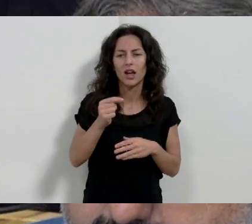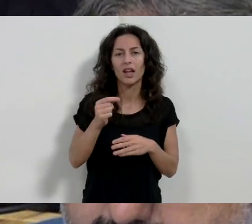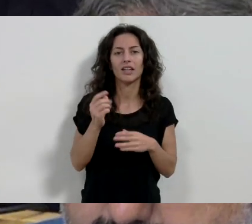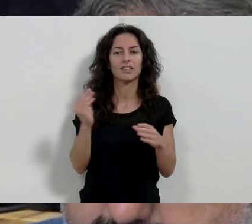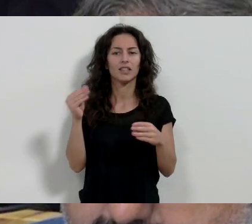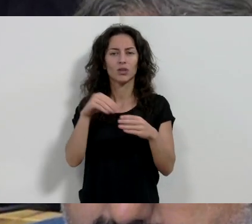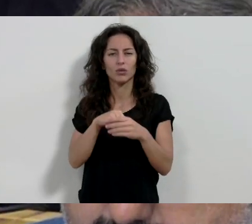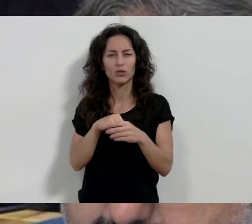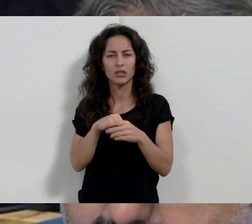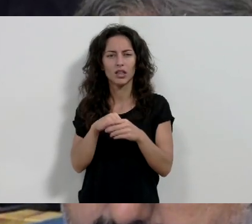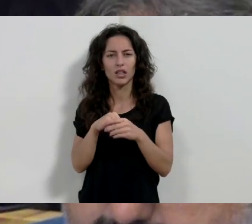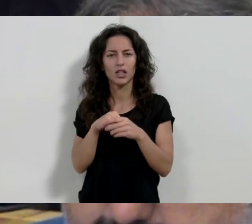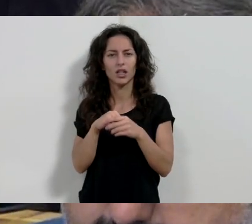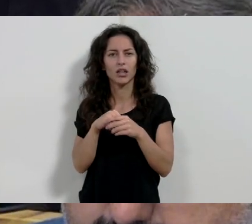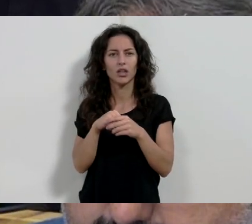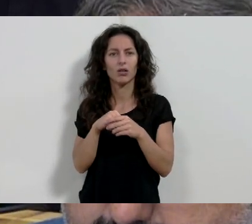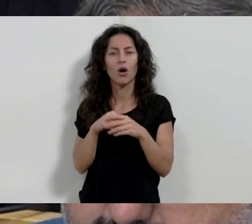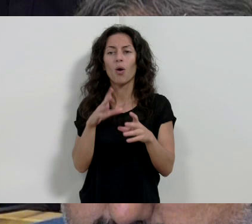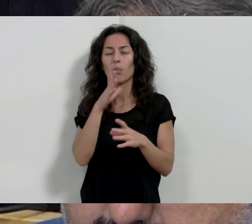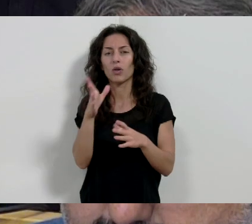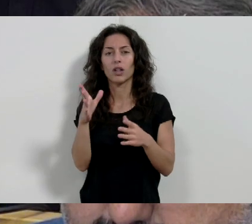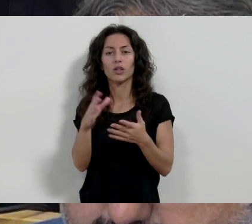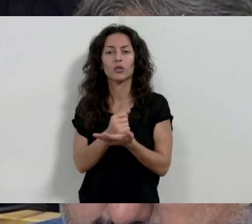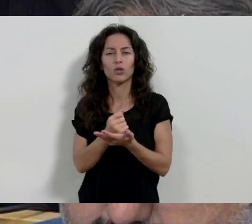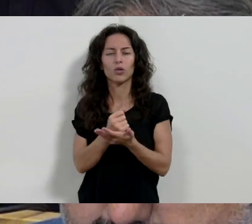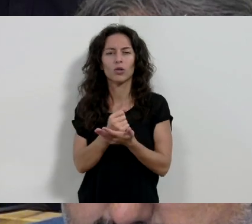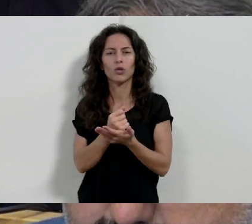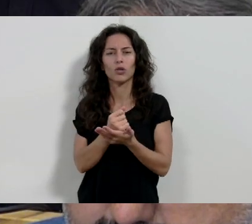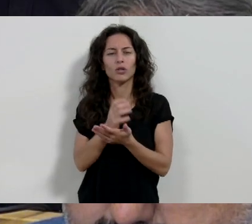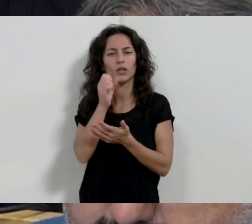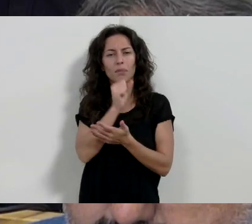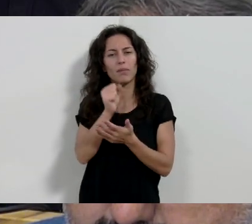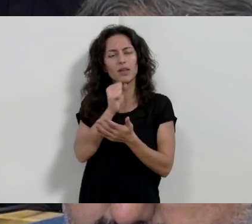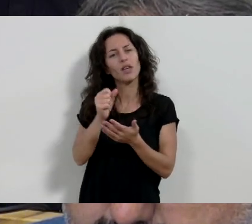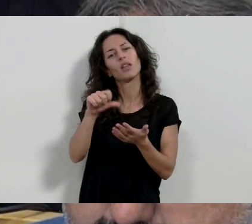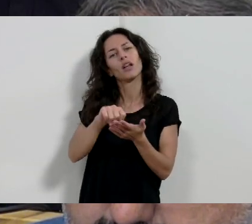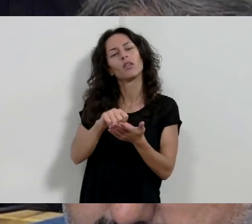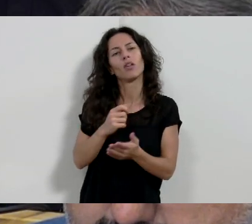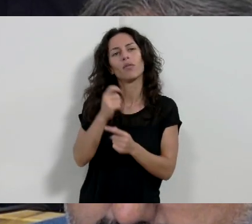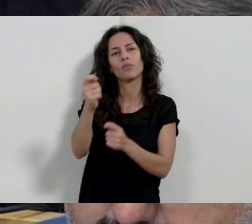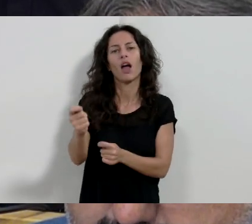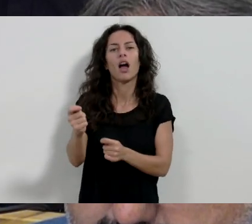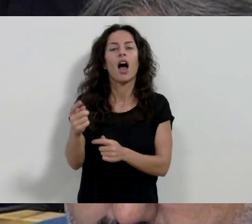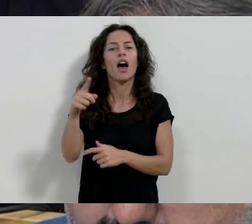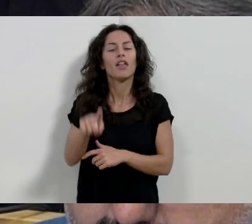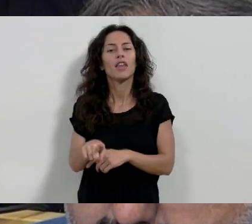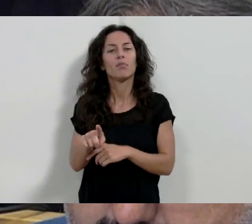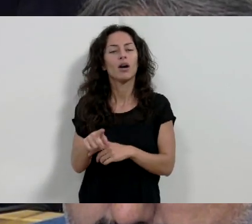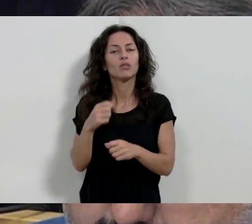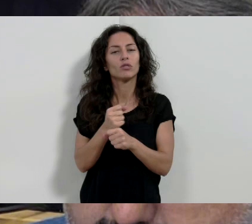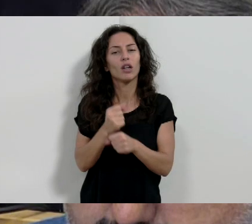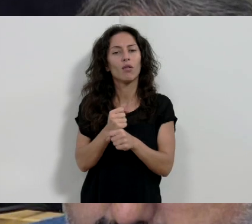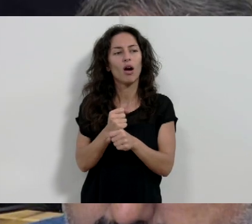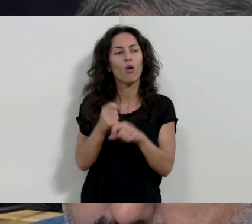porque entre todos embellecemos la ciudad. Creemos que también es una labor educativa, ¿no? Como digo, no es un